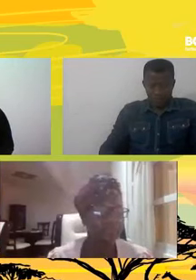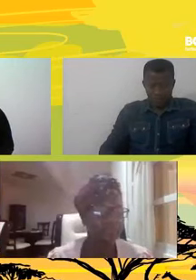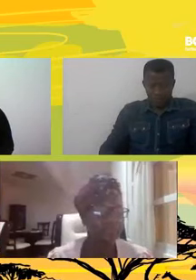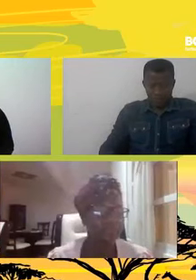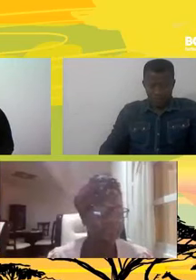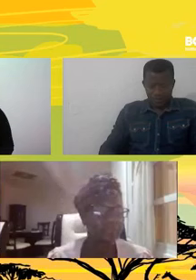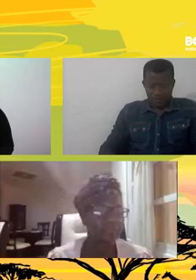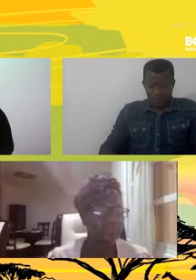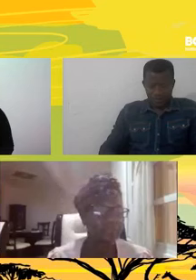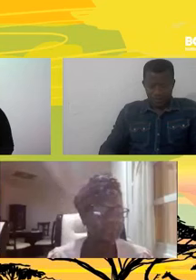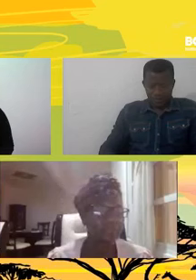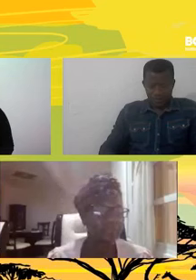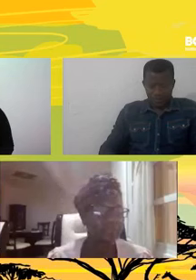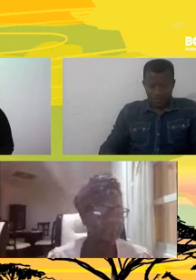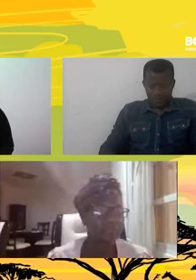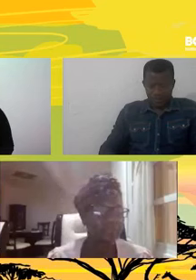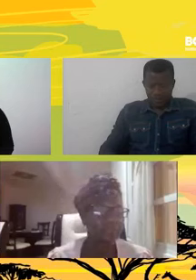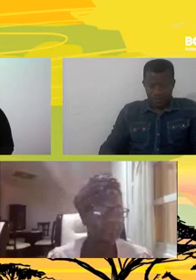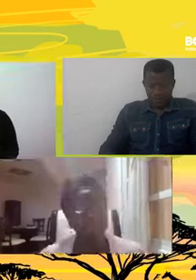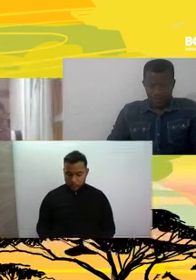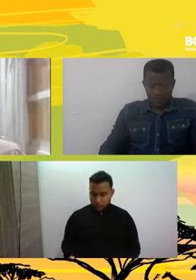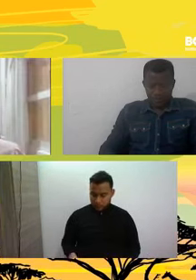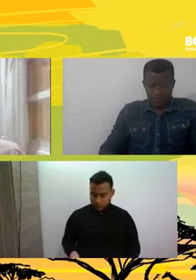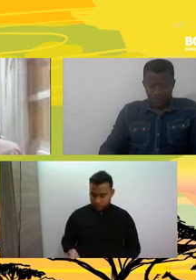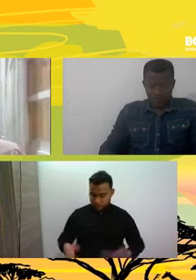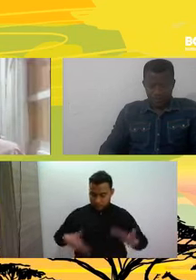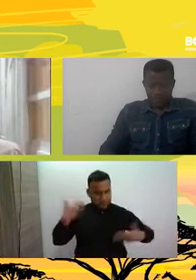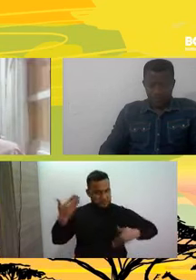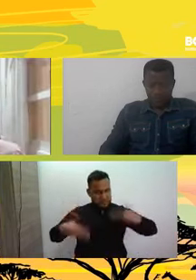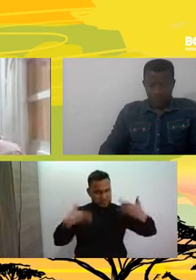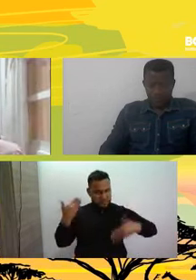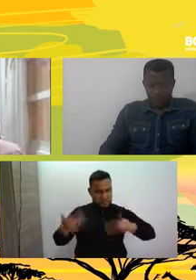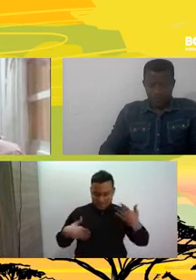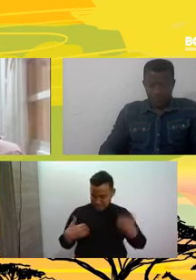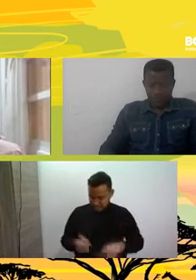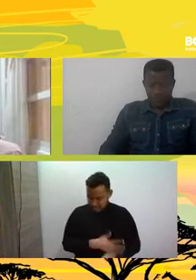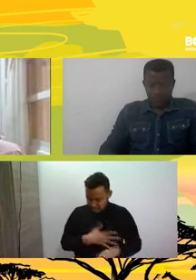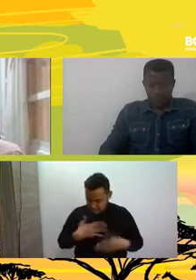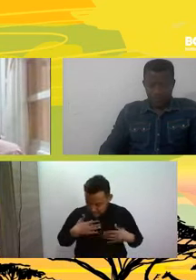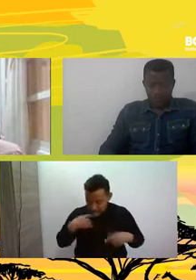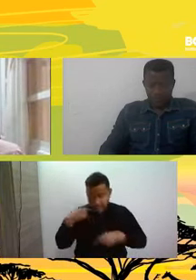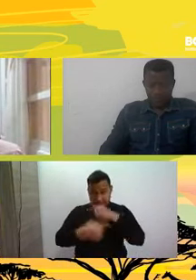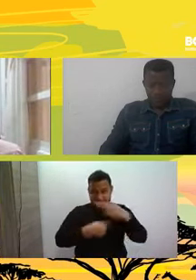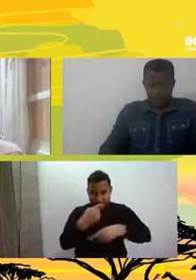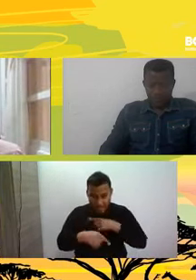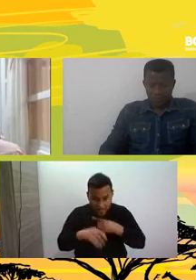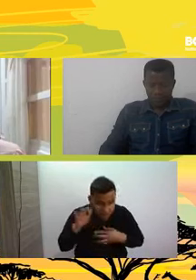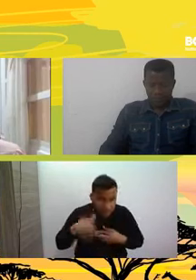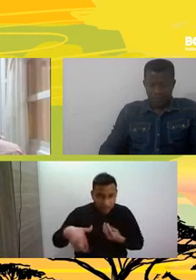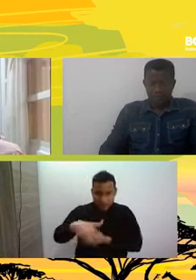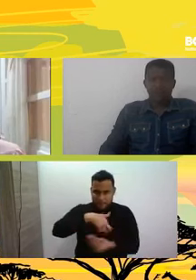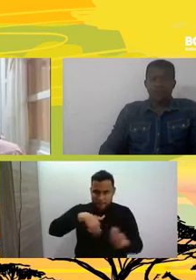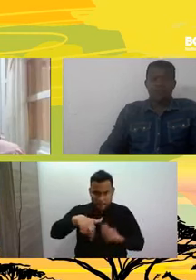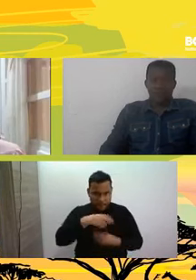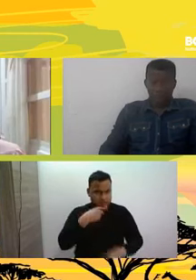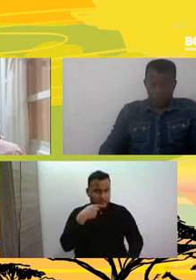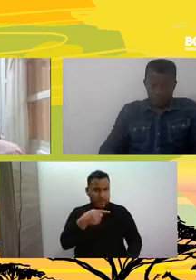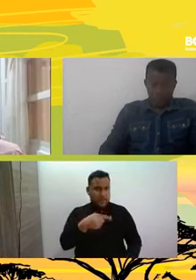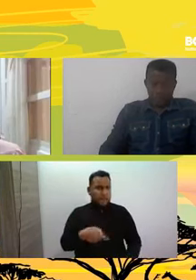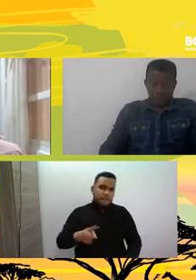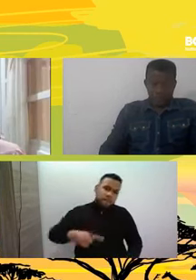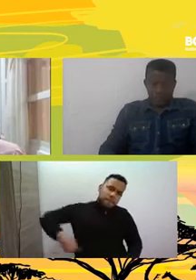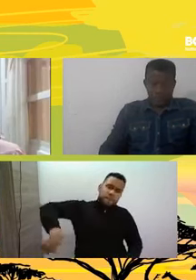gente. Muy contento, muy alegre, lengua palenquera es una lengua grande. A